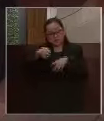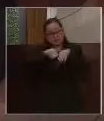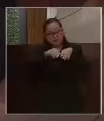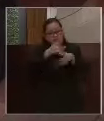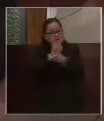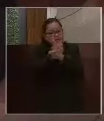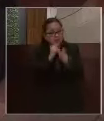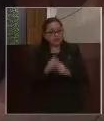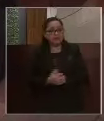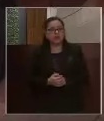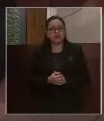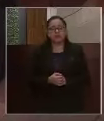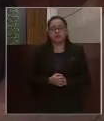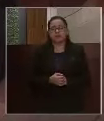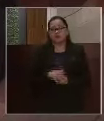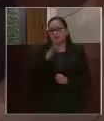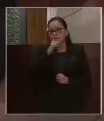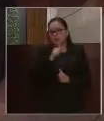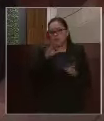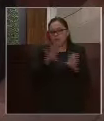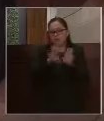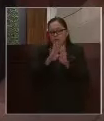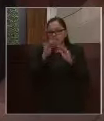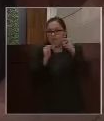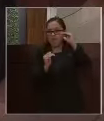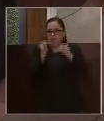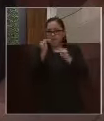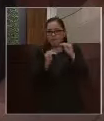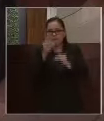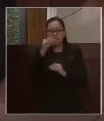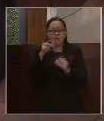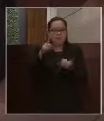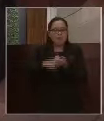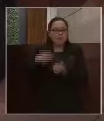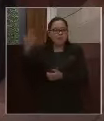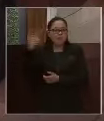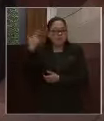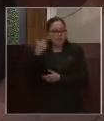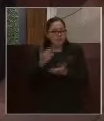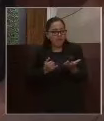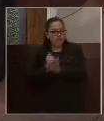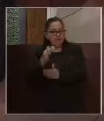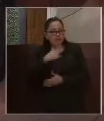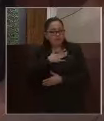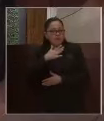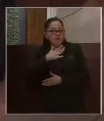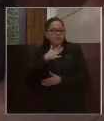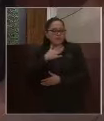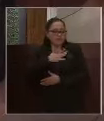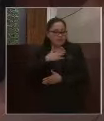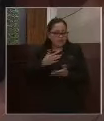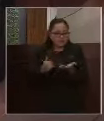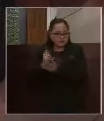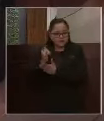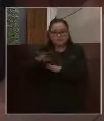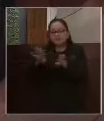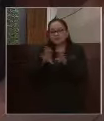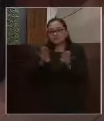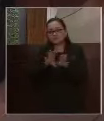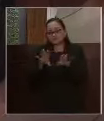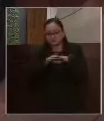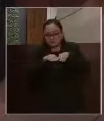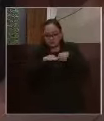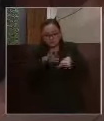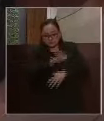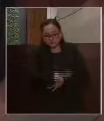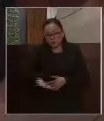puede alegarse la afectación del principio de equidad en la contienda cuando una radiodifusora decide transmitir un determinado evento que considera relevante para su